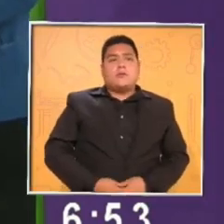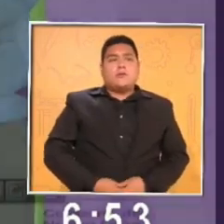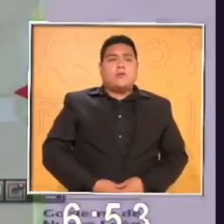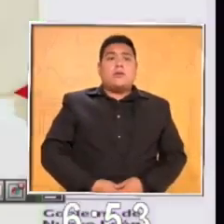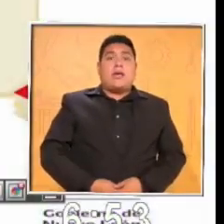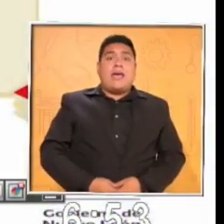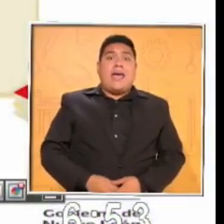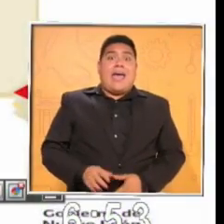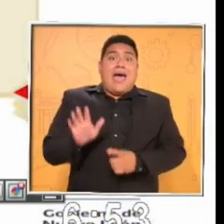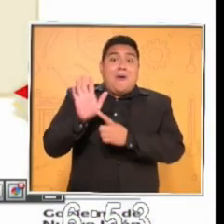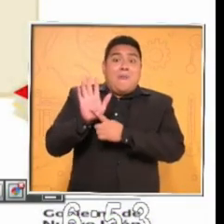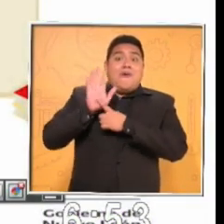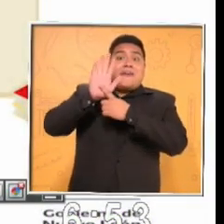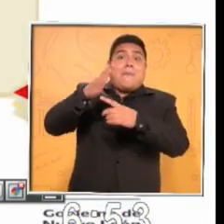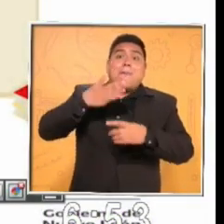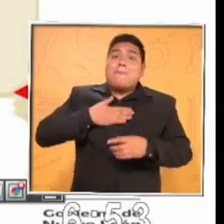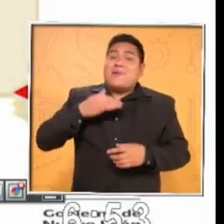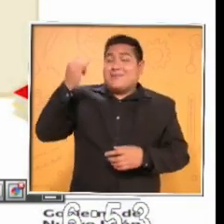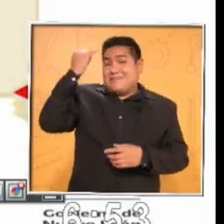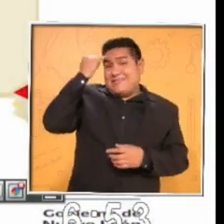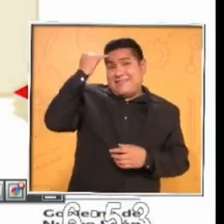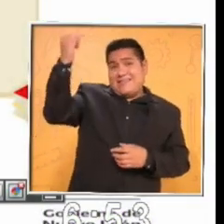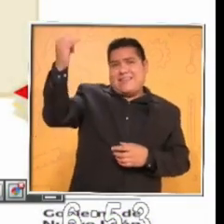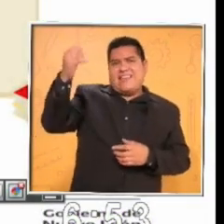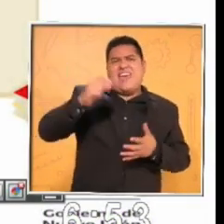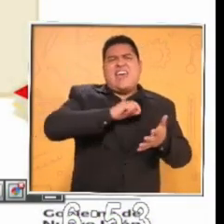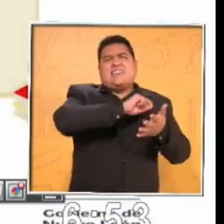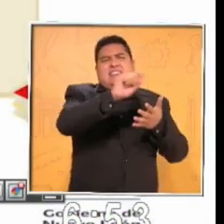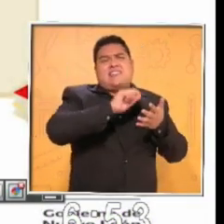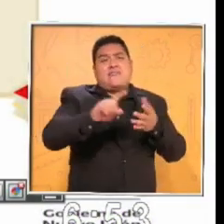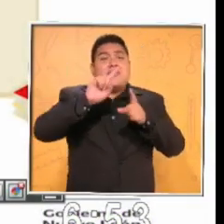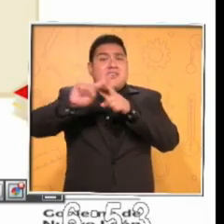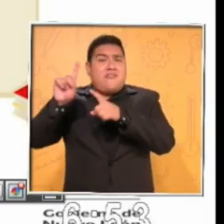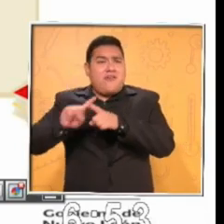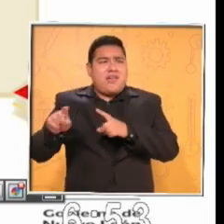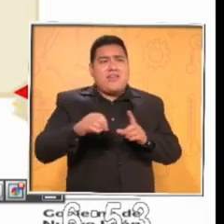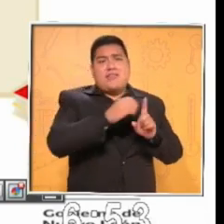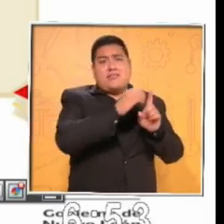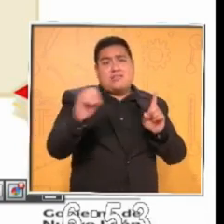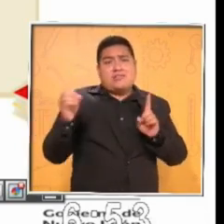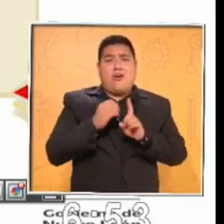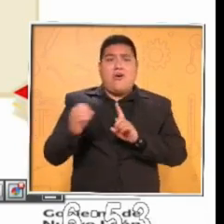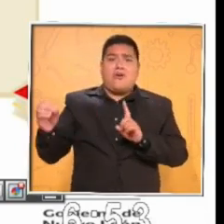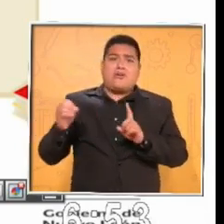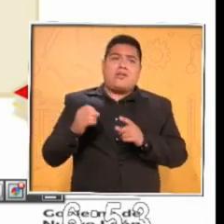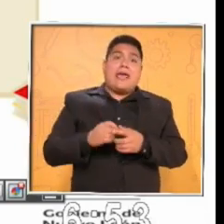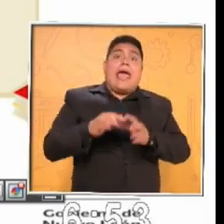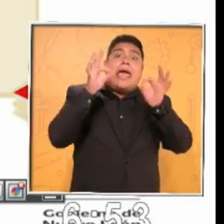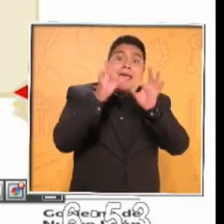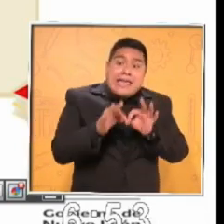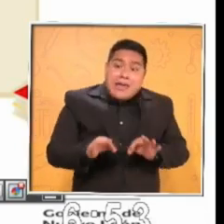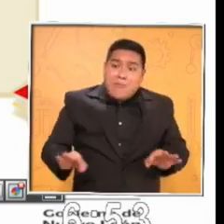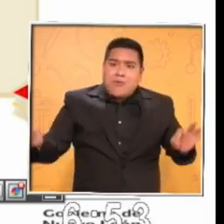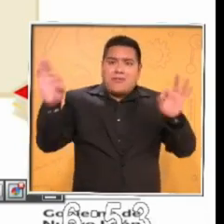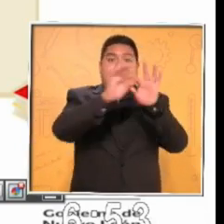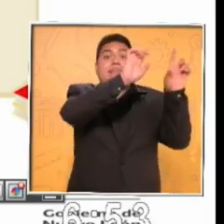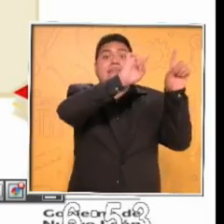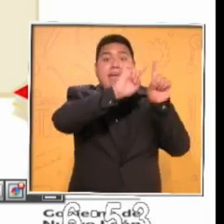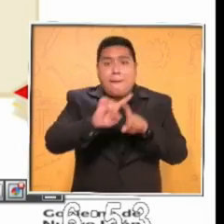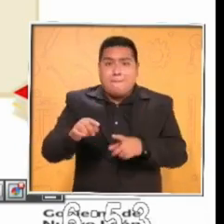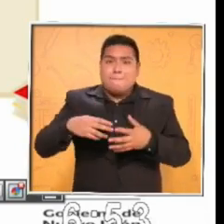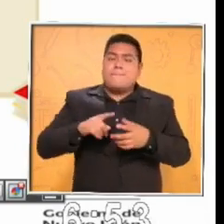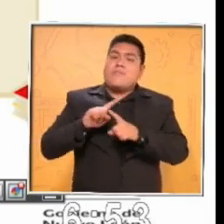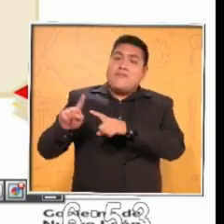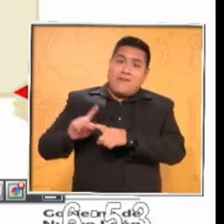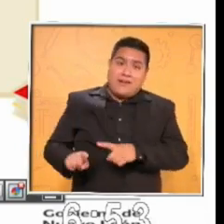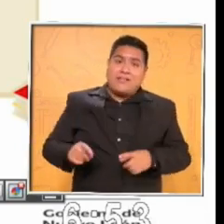Expuse mis ideas, escribí varias oraciones, importante, no solo una oración en el párrafo. Utilicé